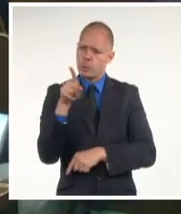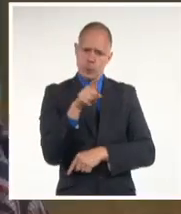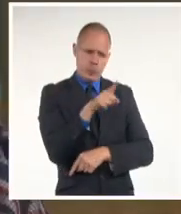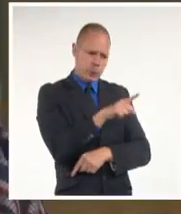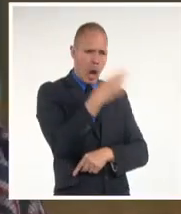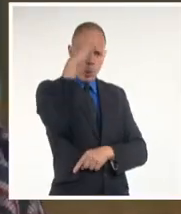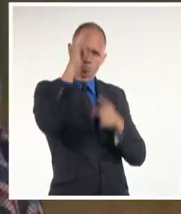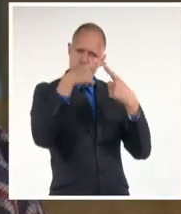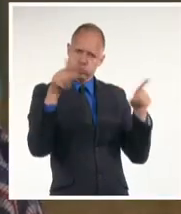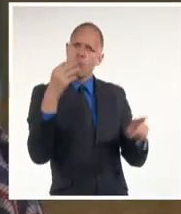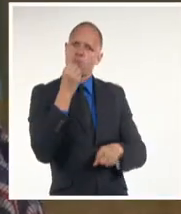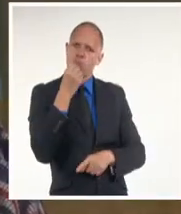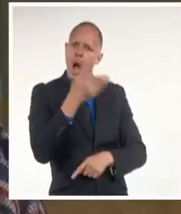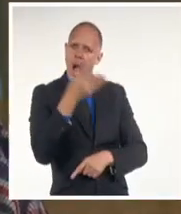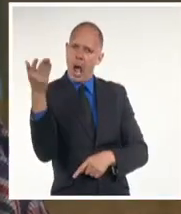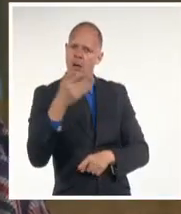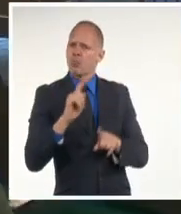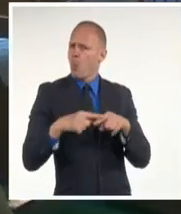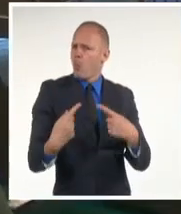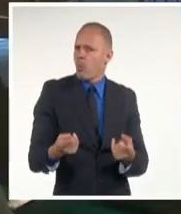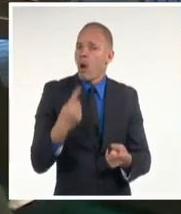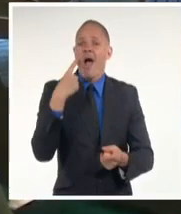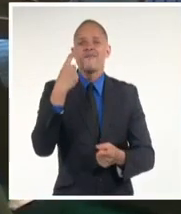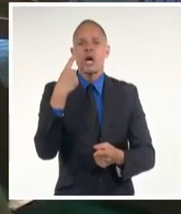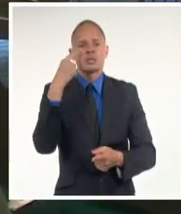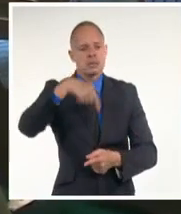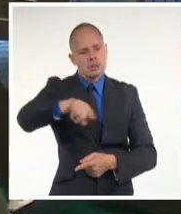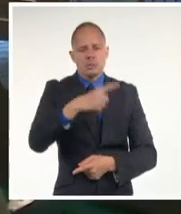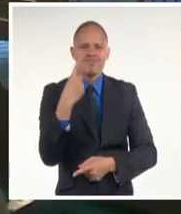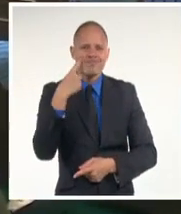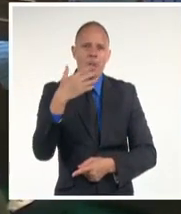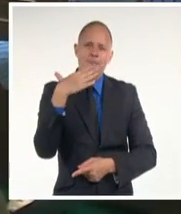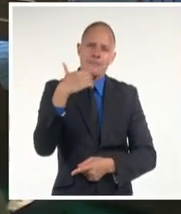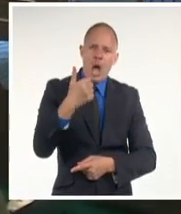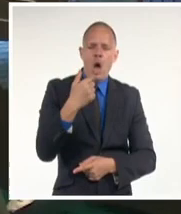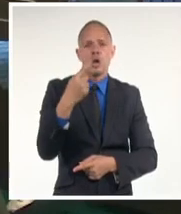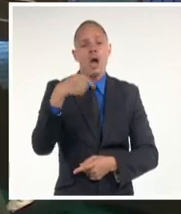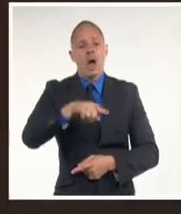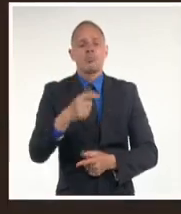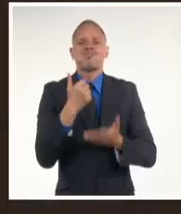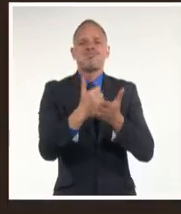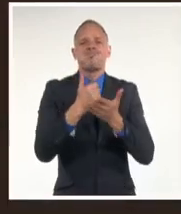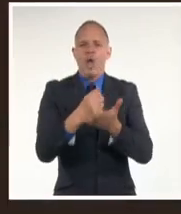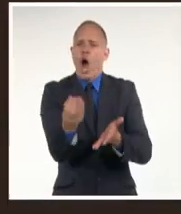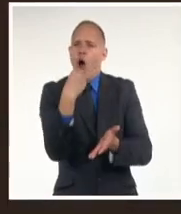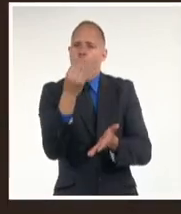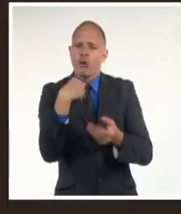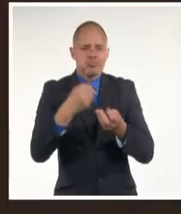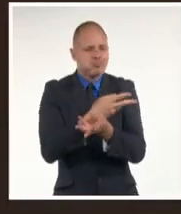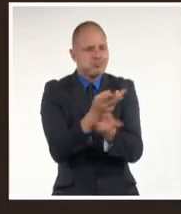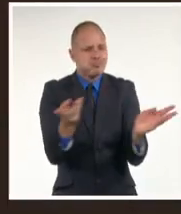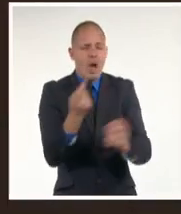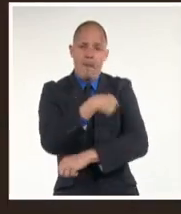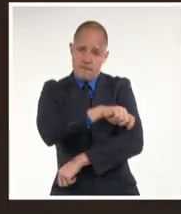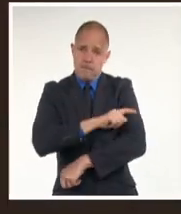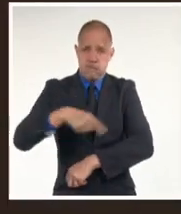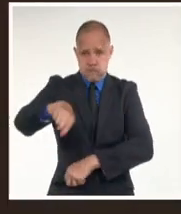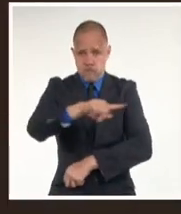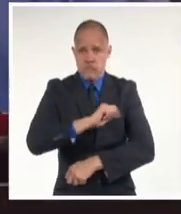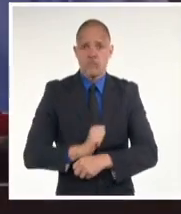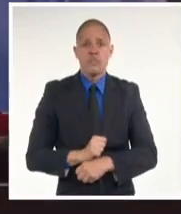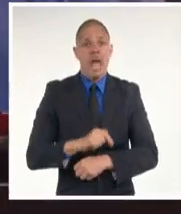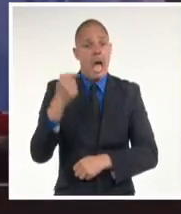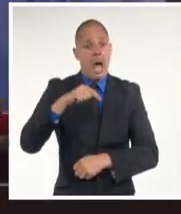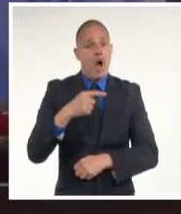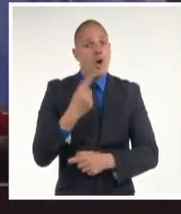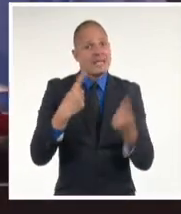el fin de alcanzar la soberanía y seguridad alimentaria en aras de sortear la actual crisis económica generada por la COVID-19.